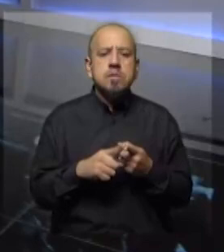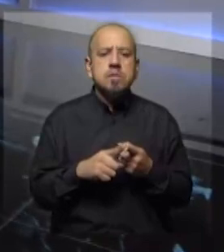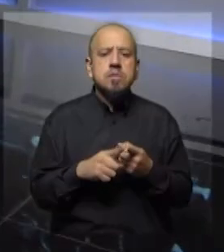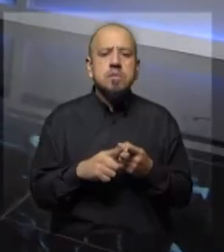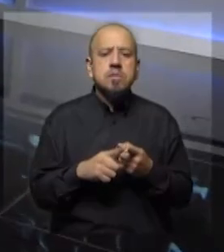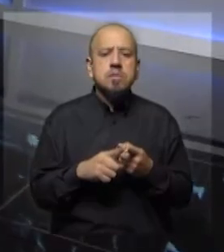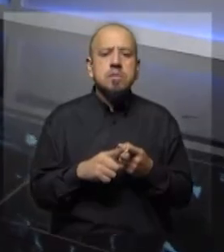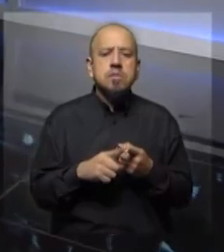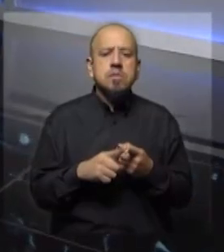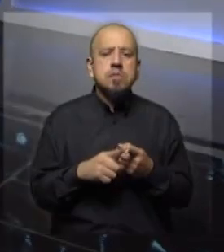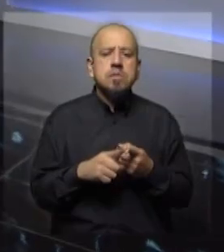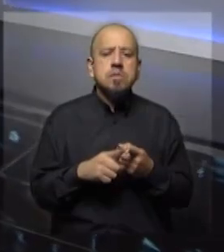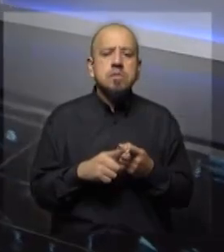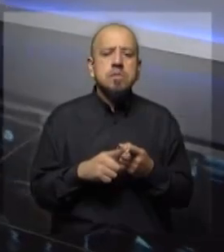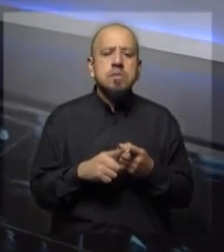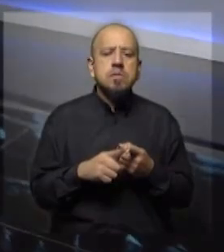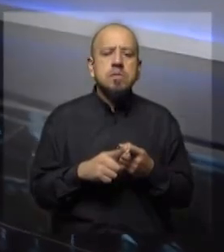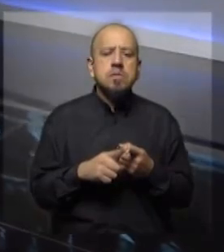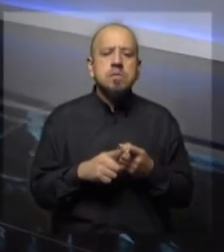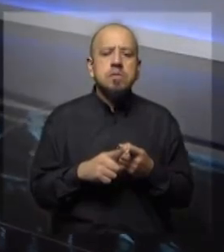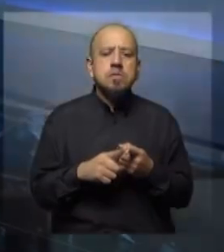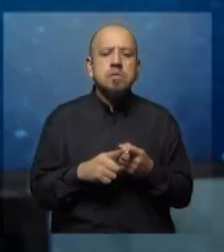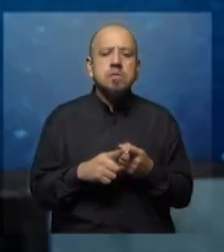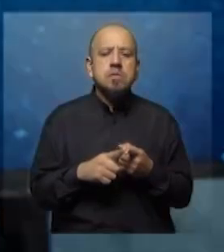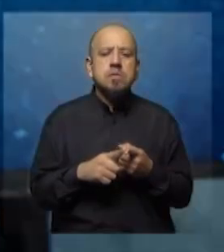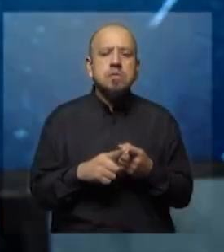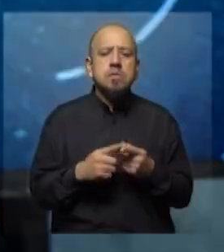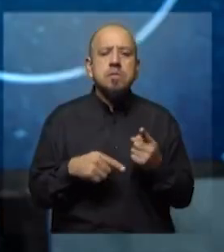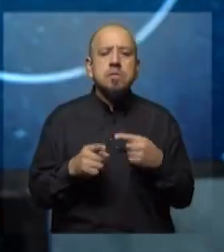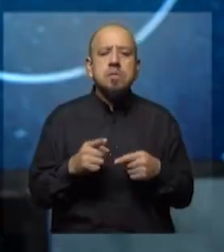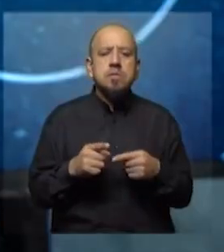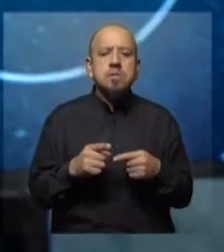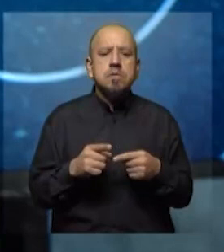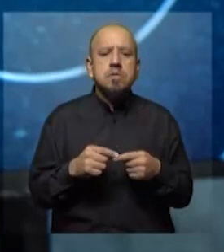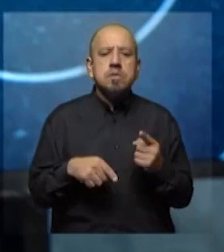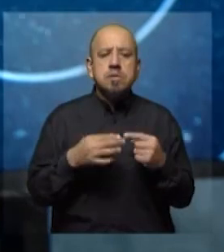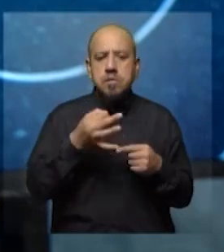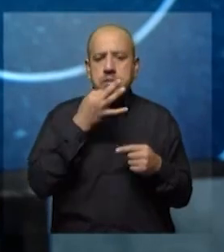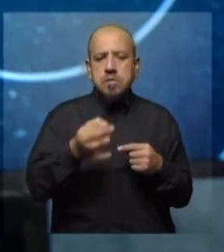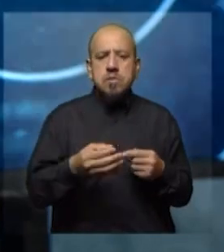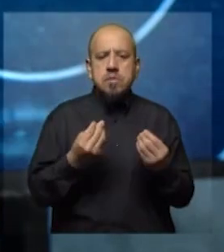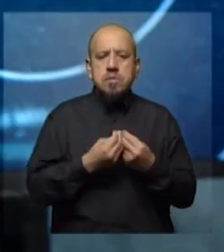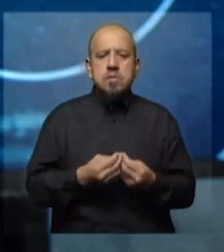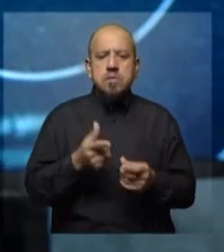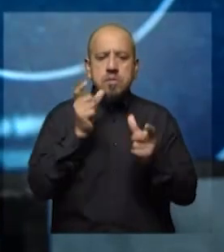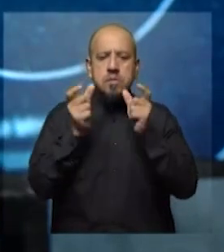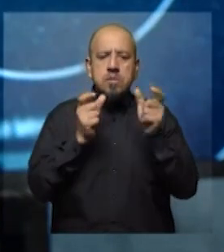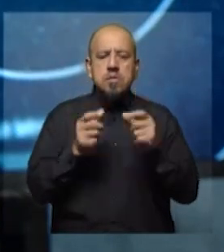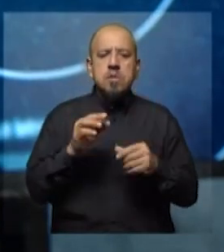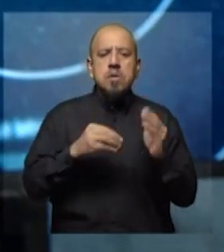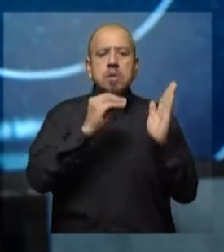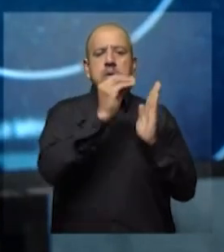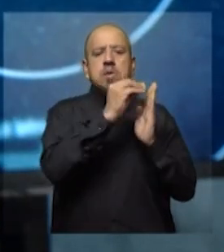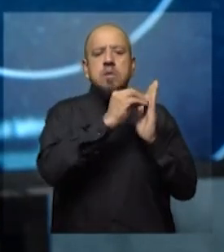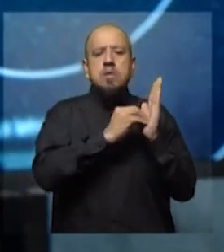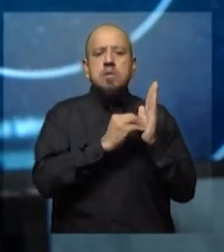por favor bueno es que justamente te escuché decir varias palabras como ranking al